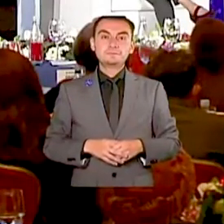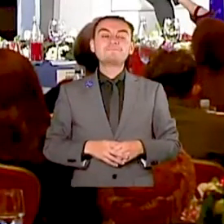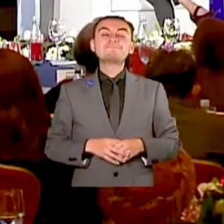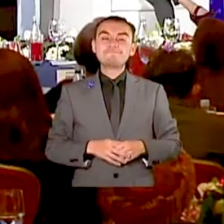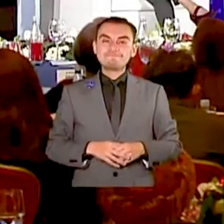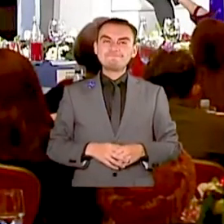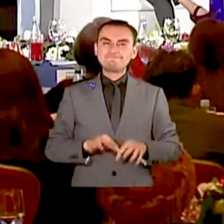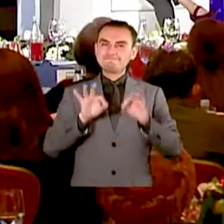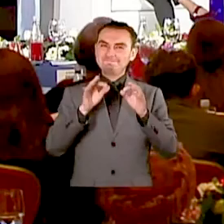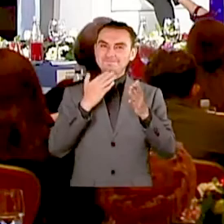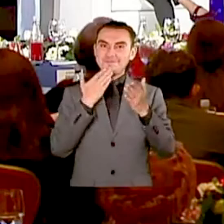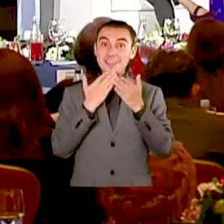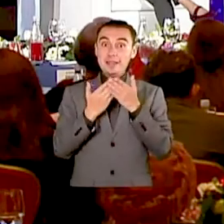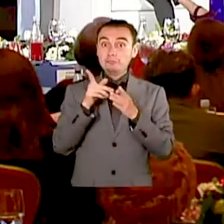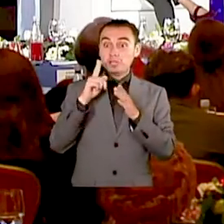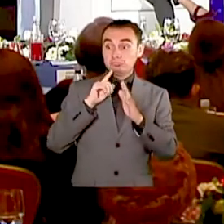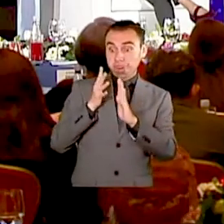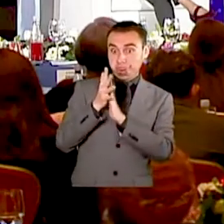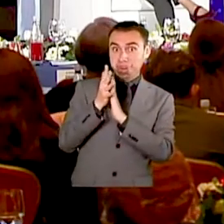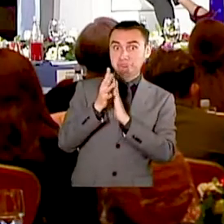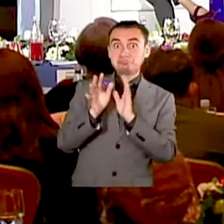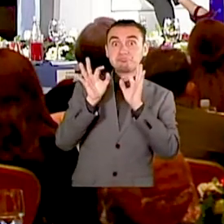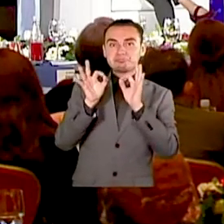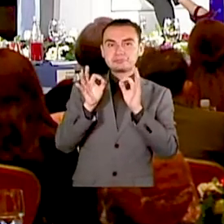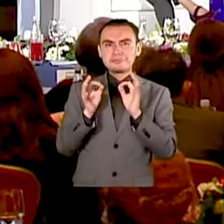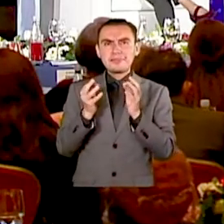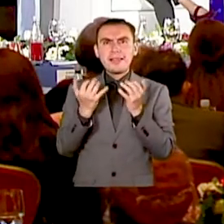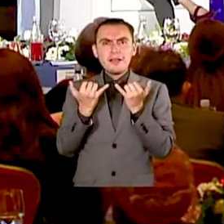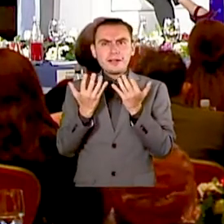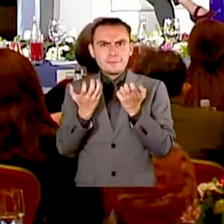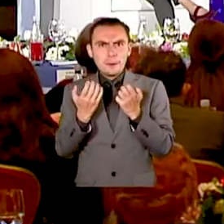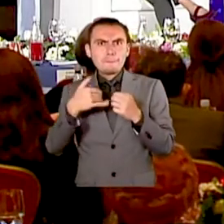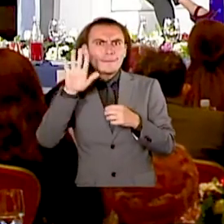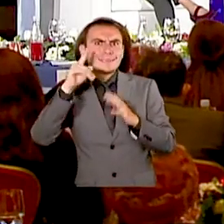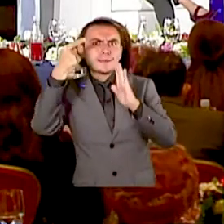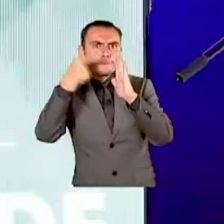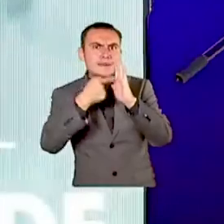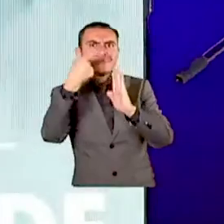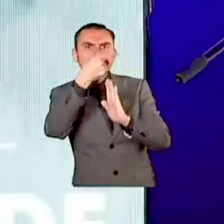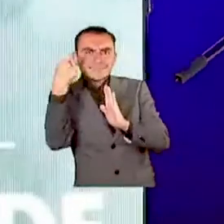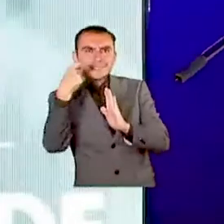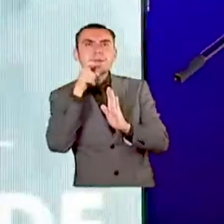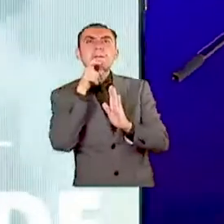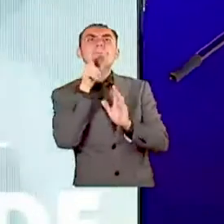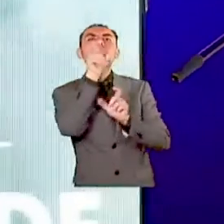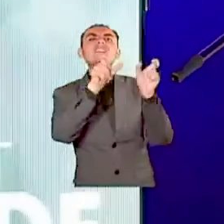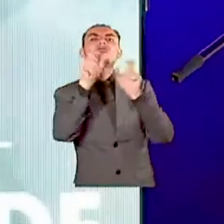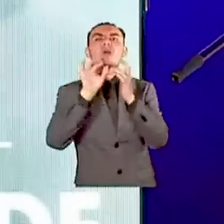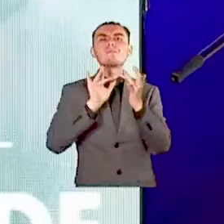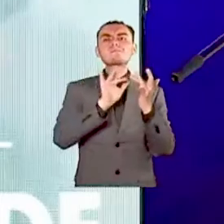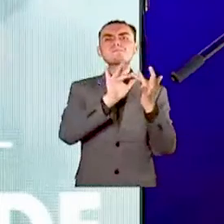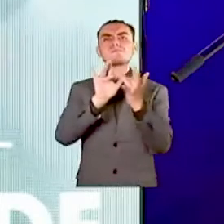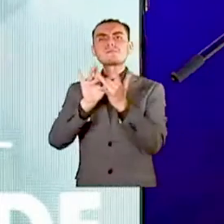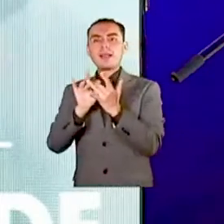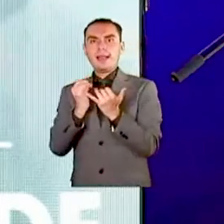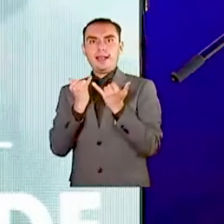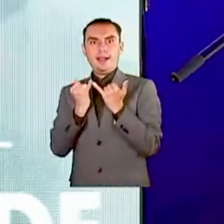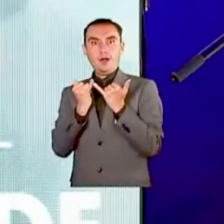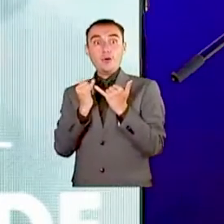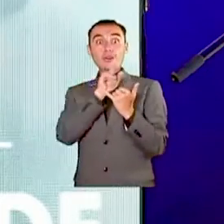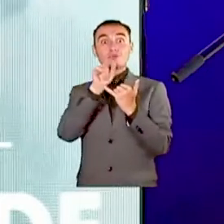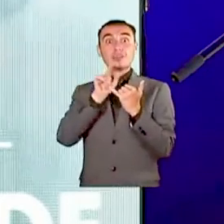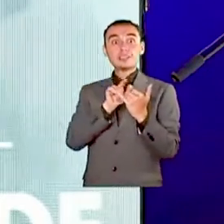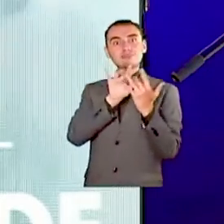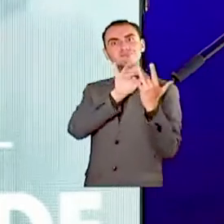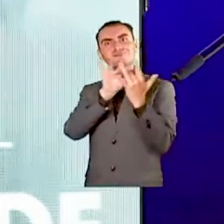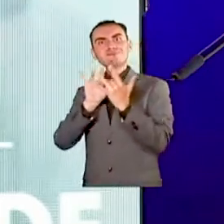Muchas gracias por esas intervenciones tan valiosas y les queremos contar que más de 1.100 personas están conectadas con nosotros en este momento